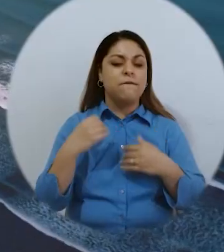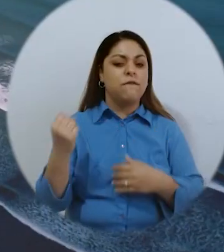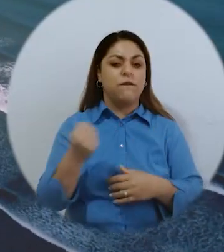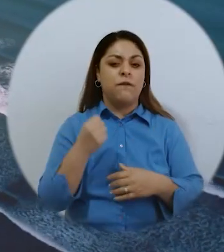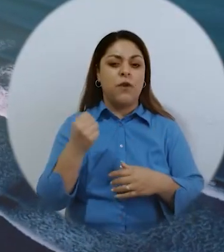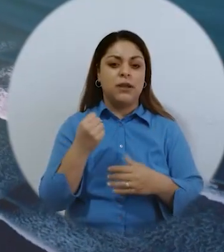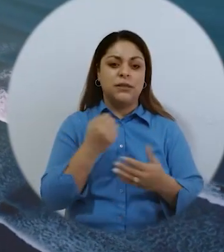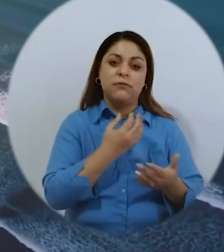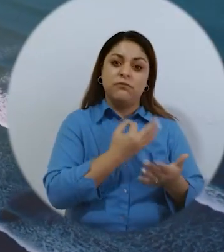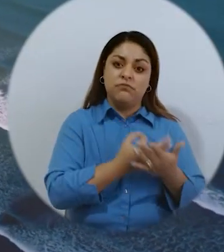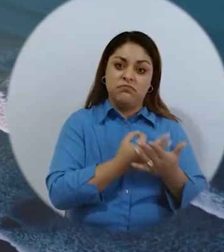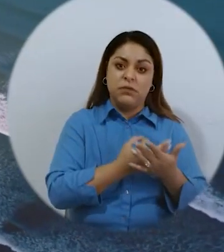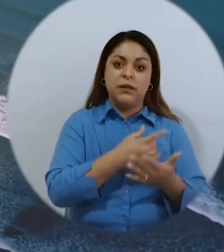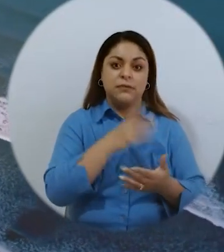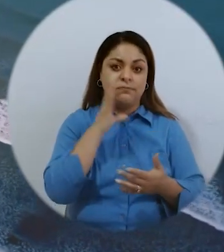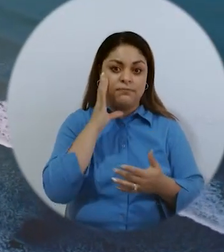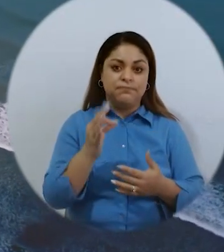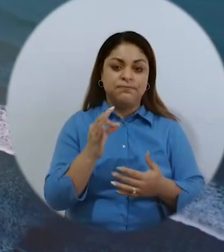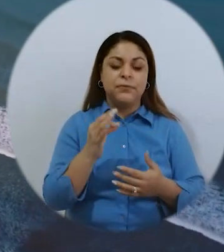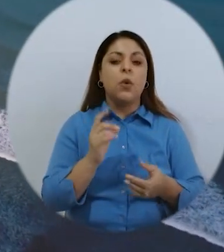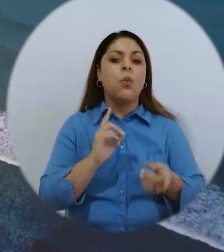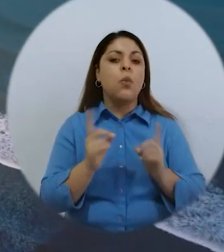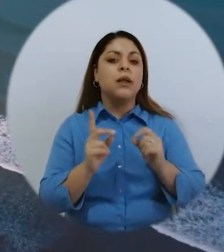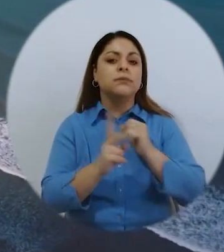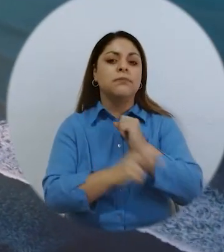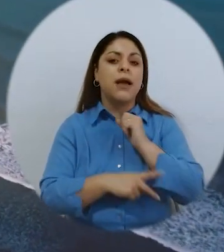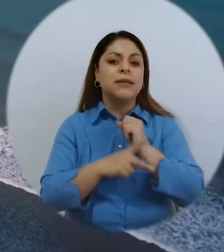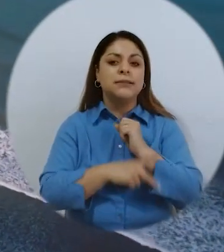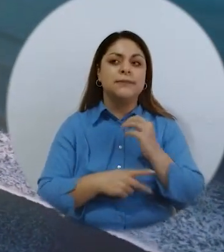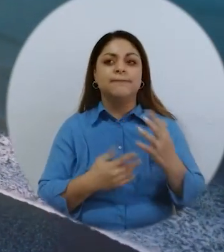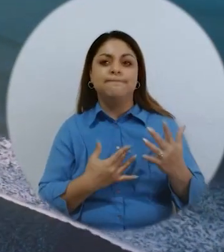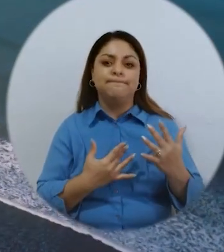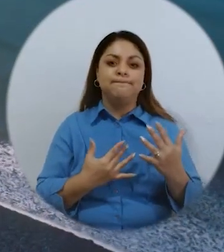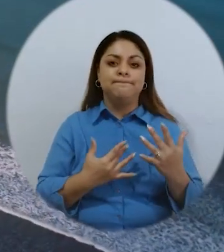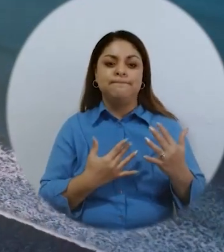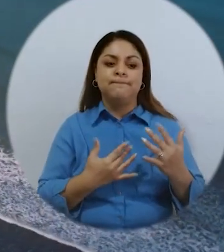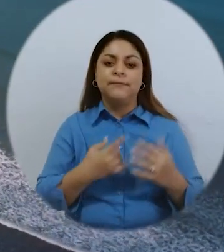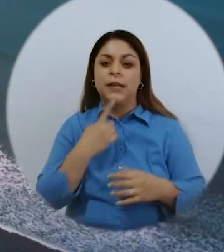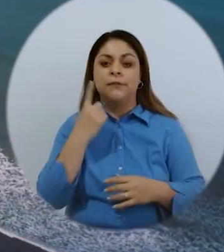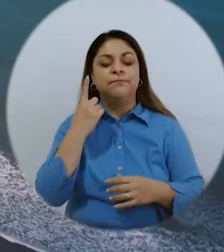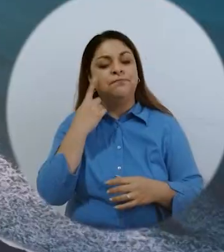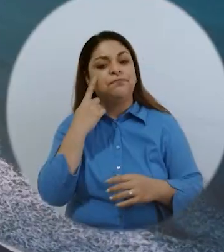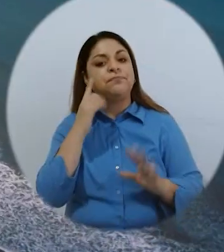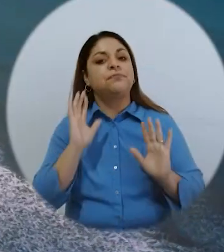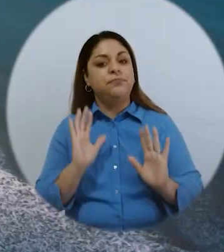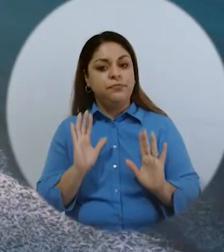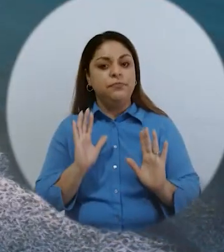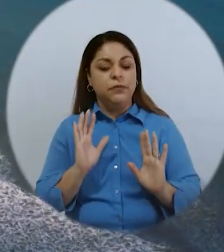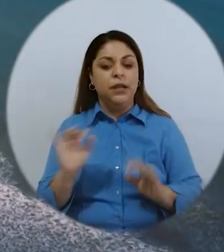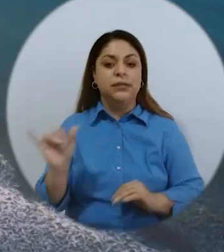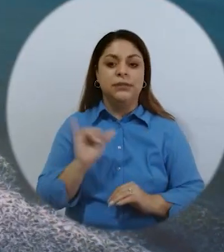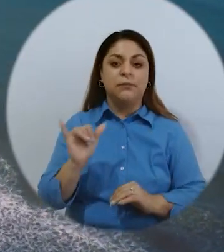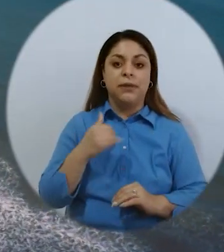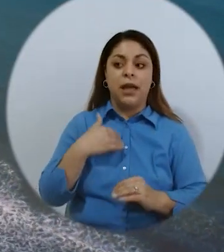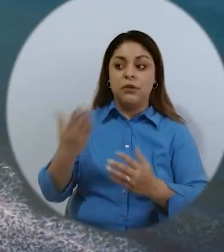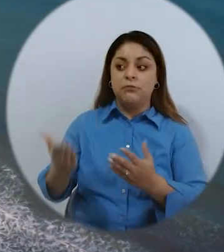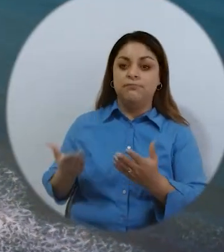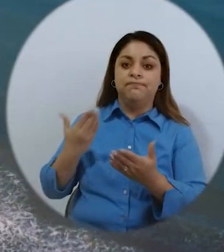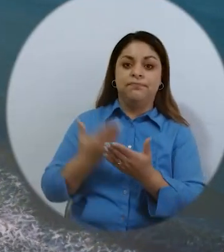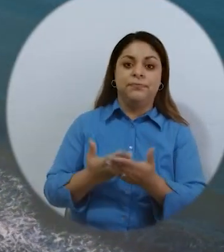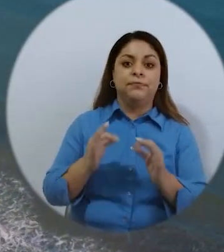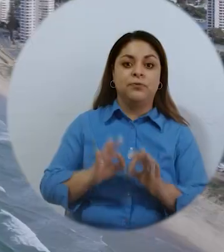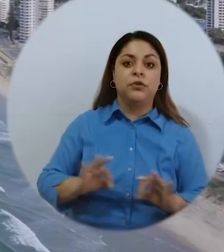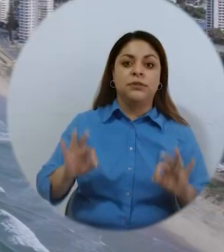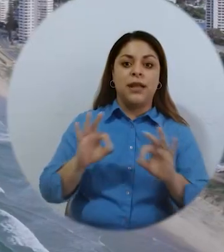credibilidad y en términos del financiamiento los países quedan a las expectativas. Hay también un aporte importante